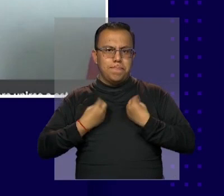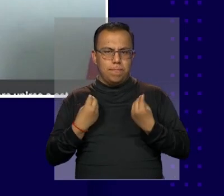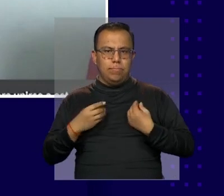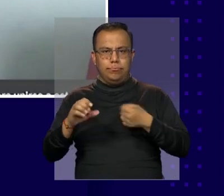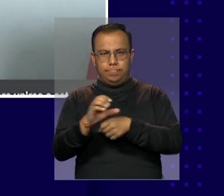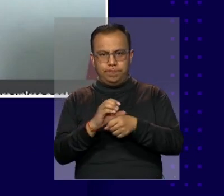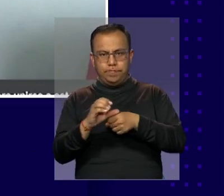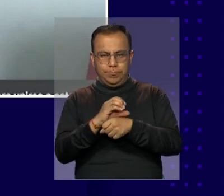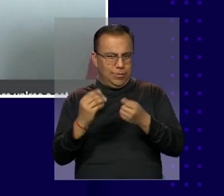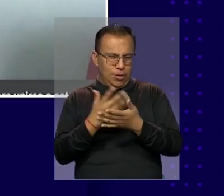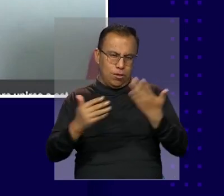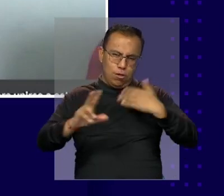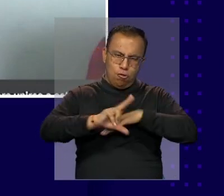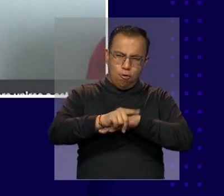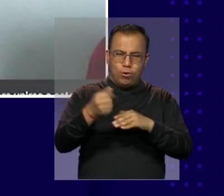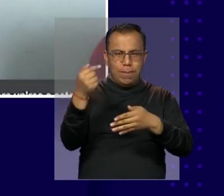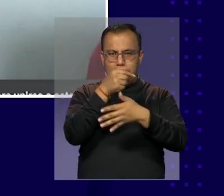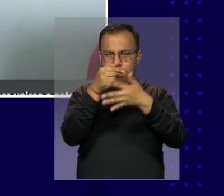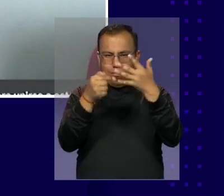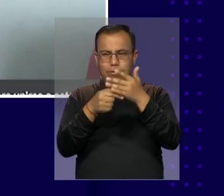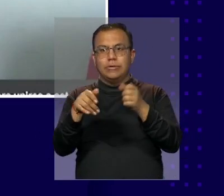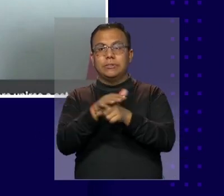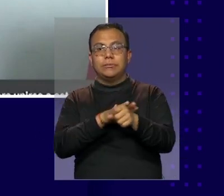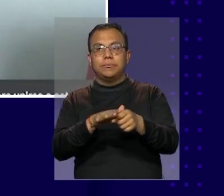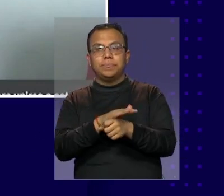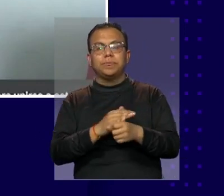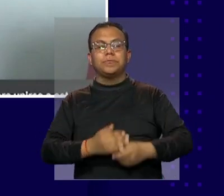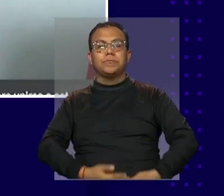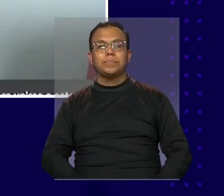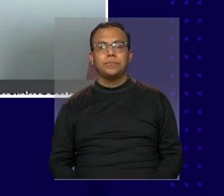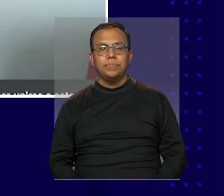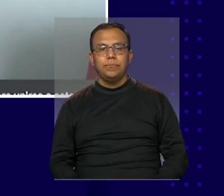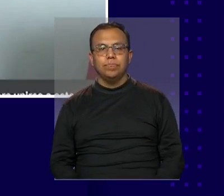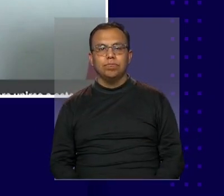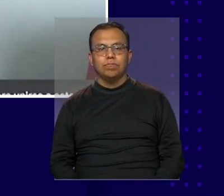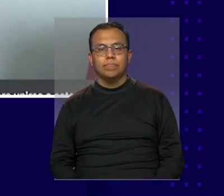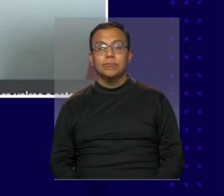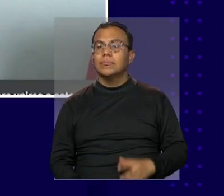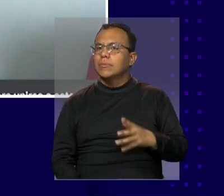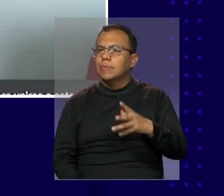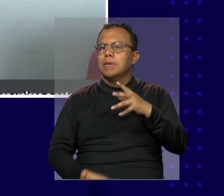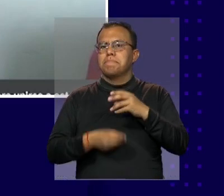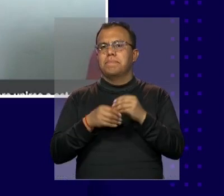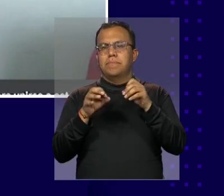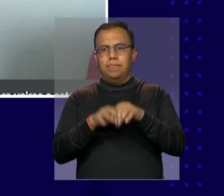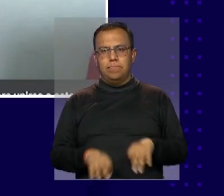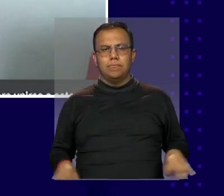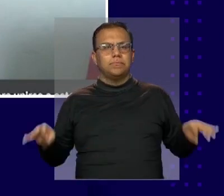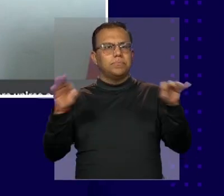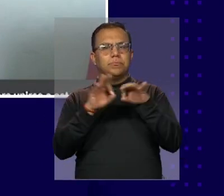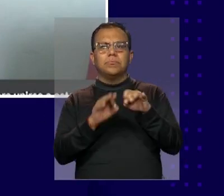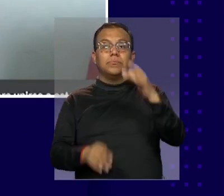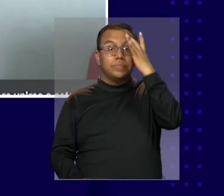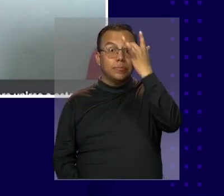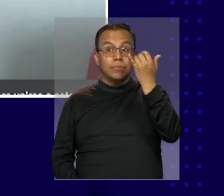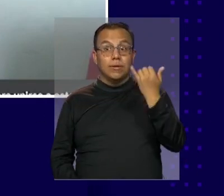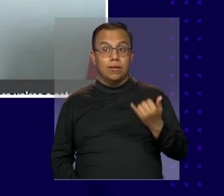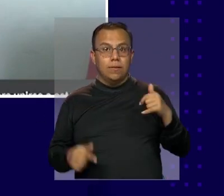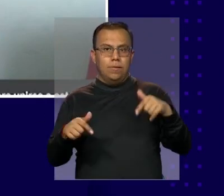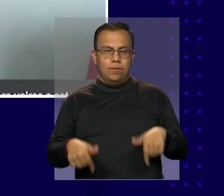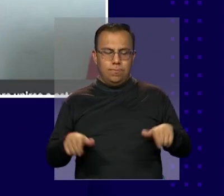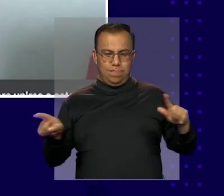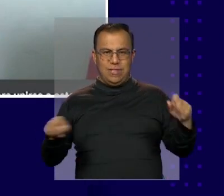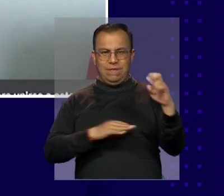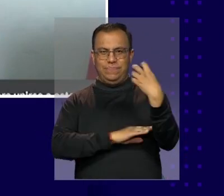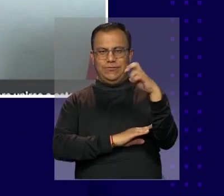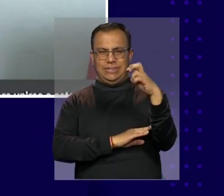ciudadanía sobre hurtos y otra clase de delitos. Y sobre todo es muy importante porque actualmente la